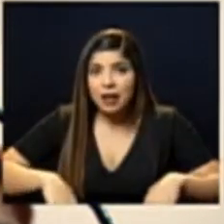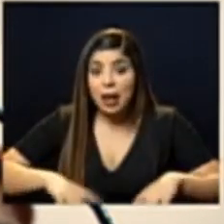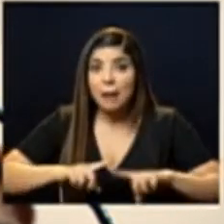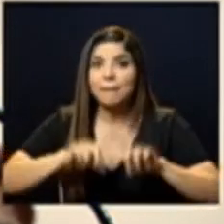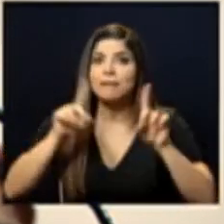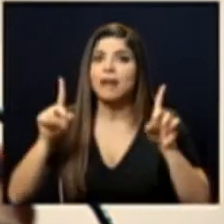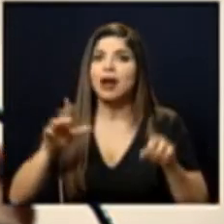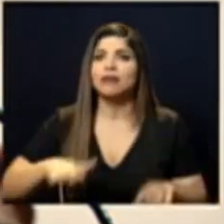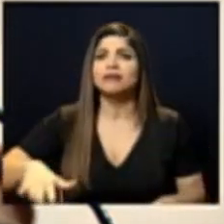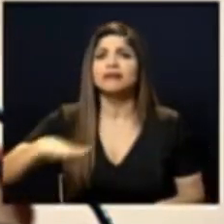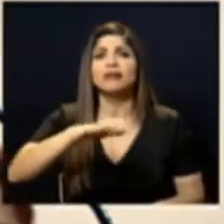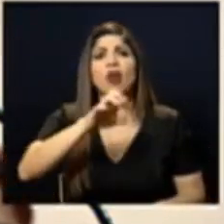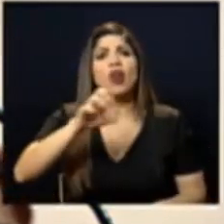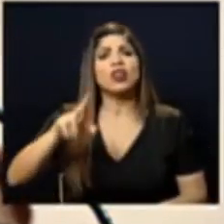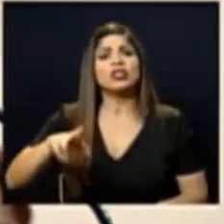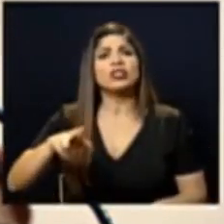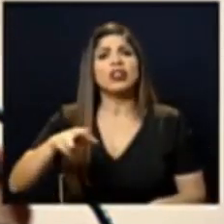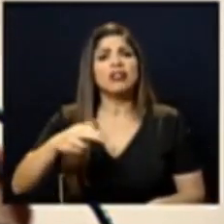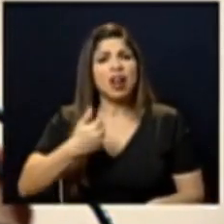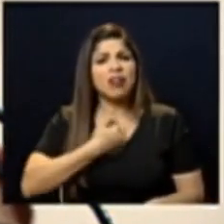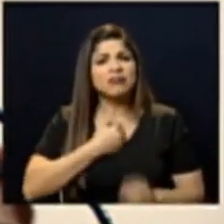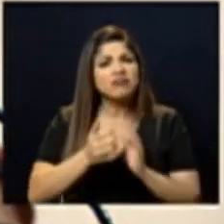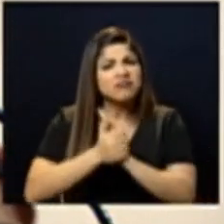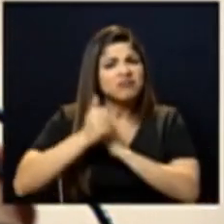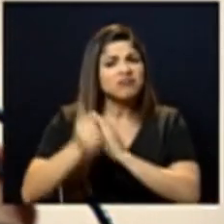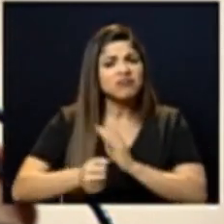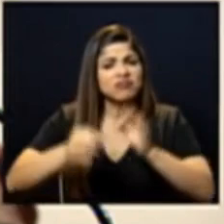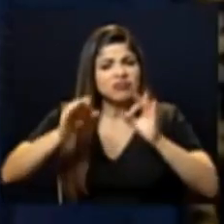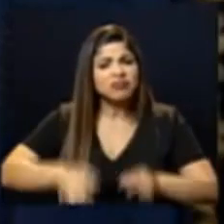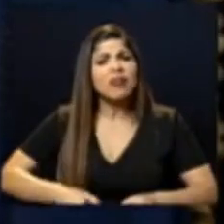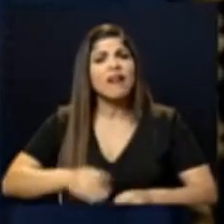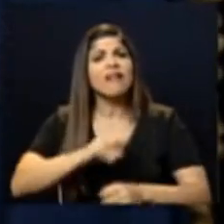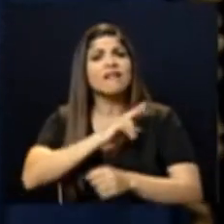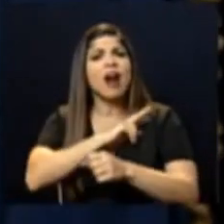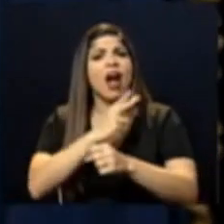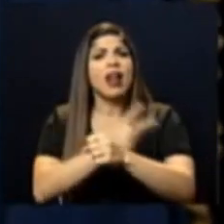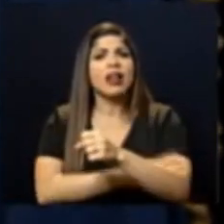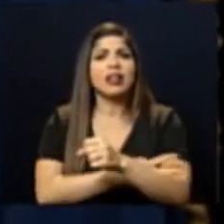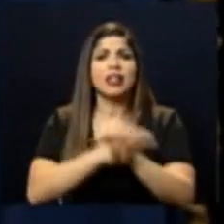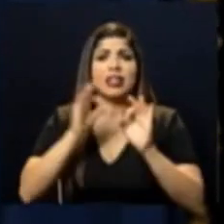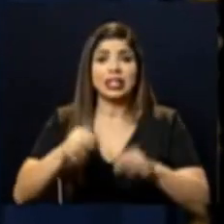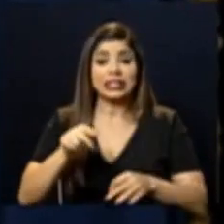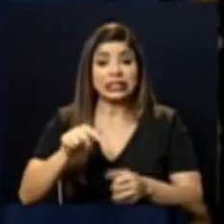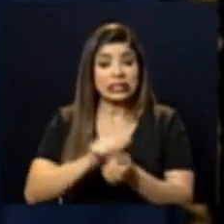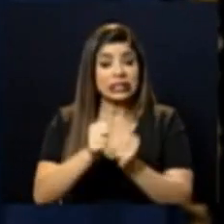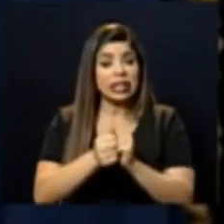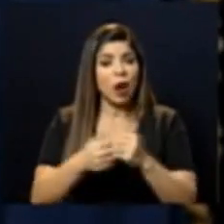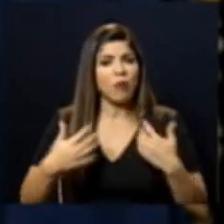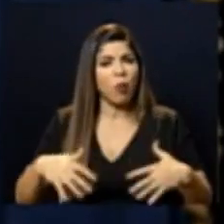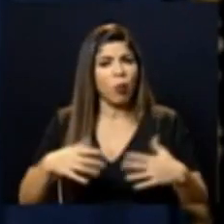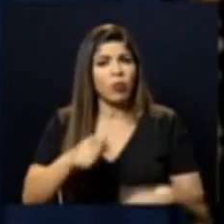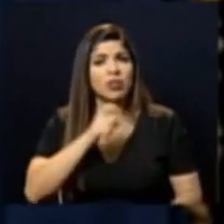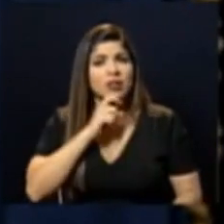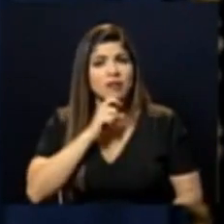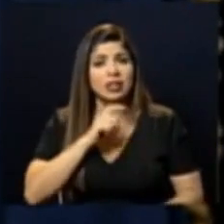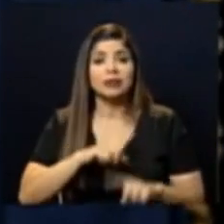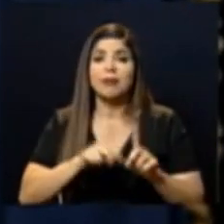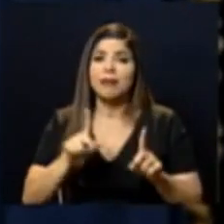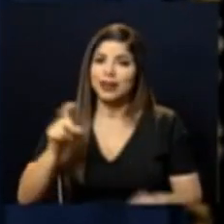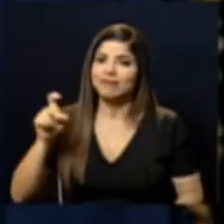Pero Costa Rica fue capaz de tomar una decisión valiente, un cambio difícil, pero